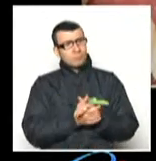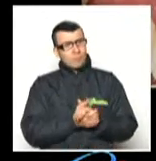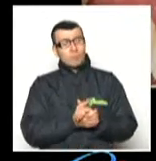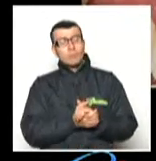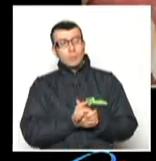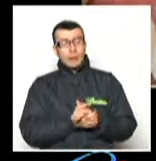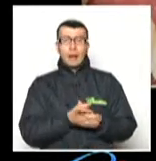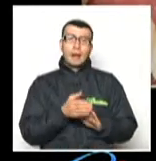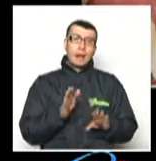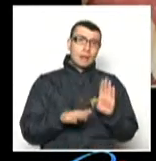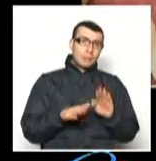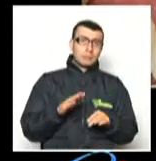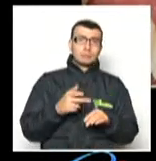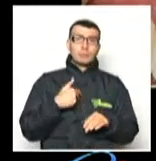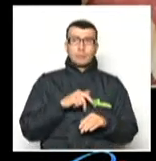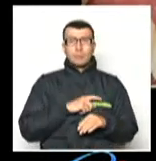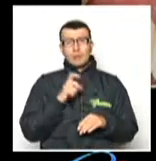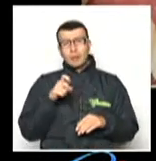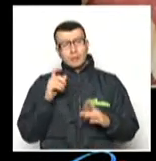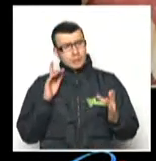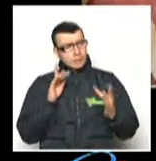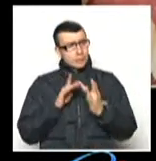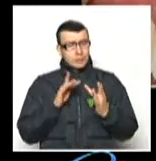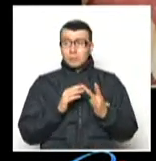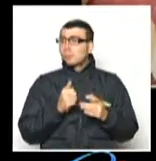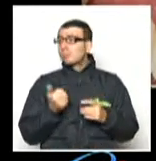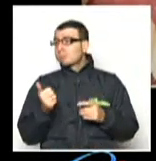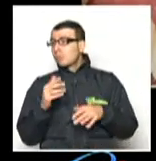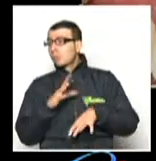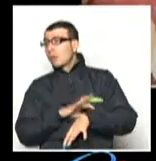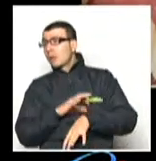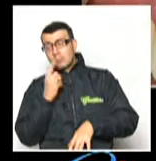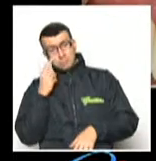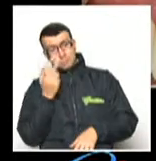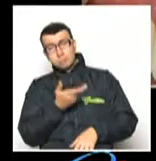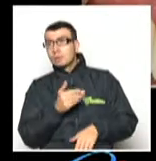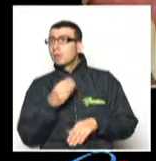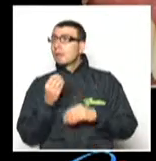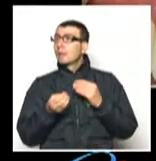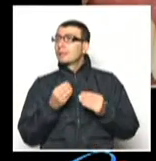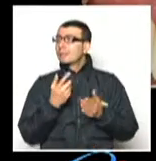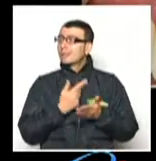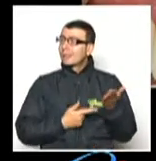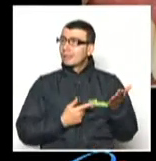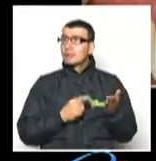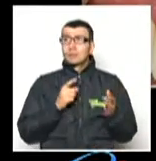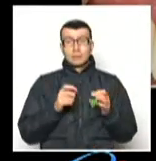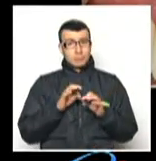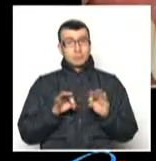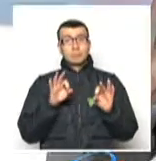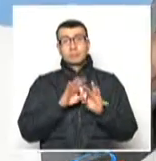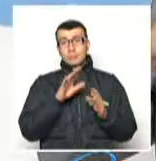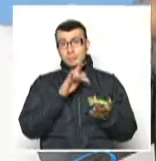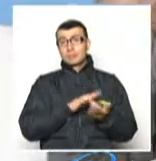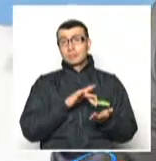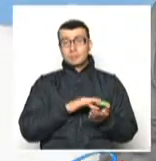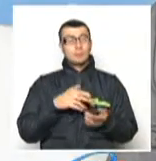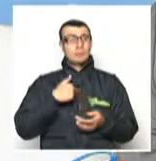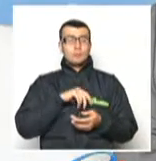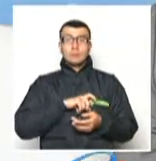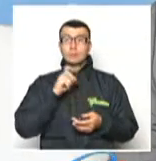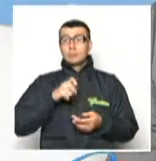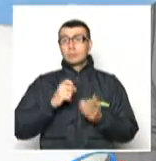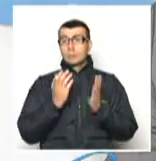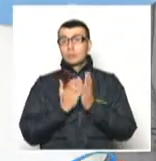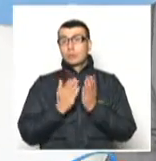algunas, en algunas ocasiones, algunas interacciones con los médicos, por eso tan importante esta parte de cirugía maxilofacial, porque a nosotros nos toca estudiar 2 años